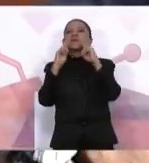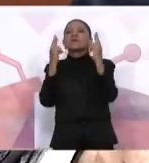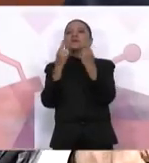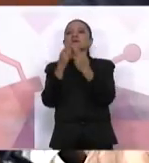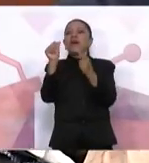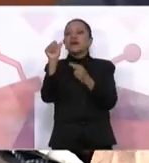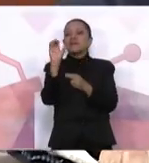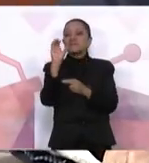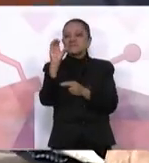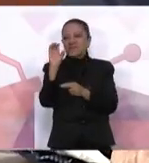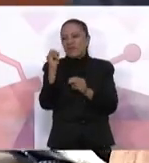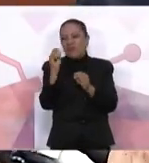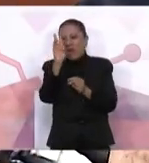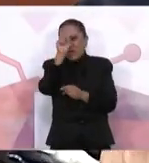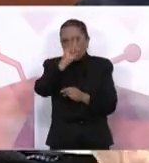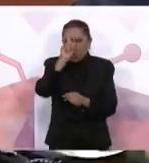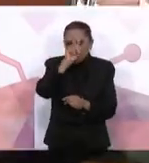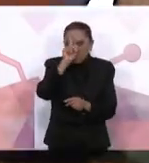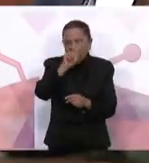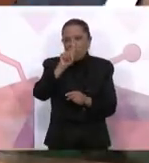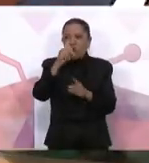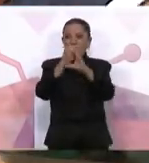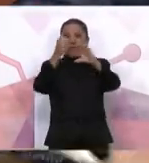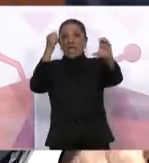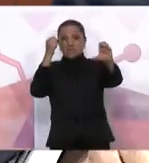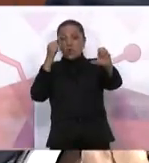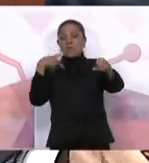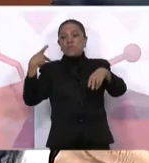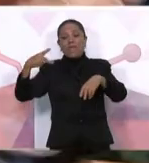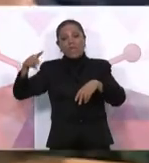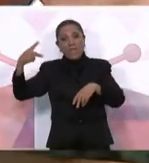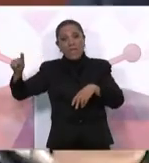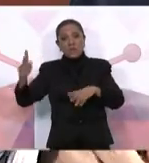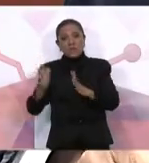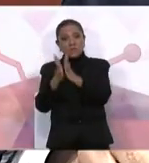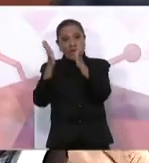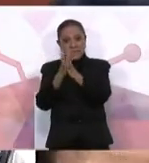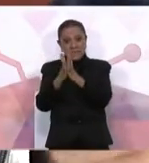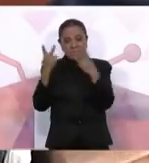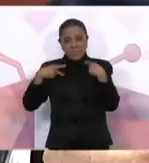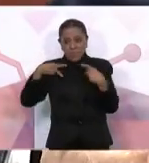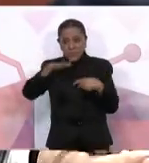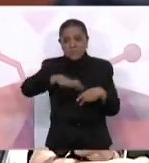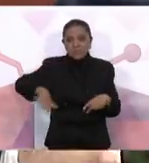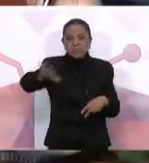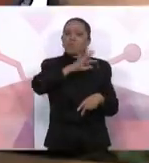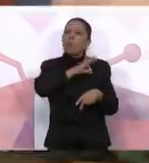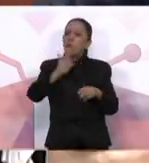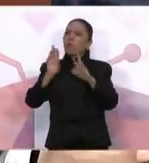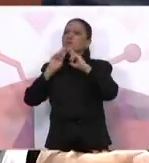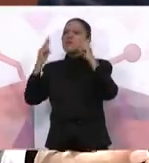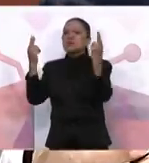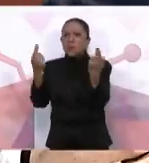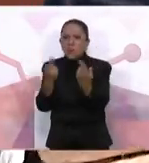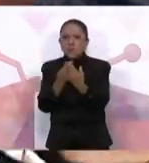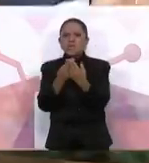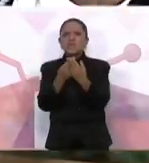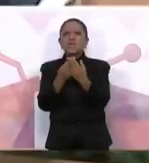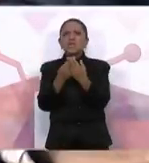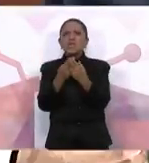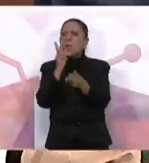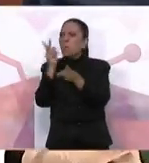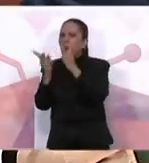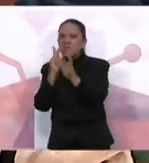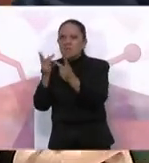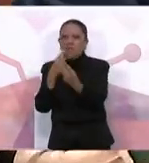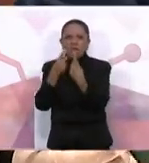ejemplo de participación de los ciudadanos en donde se puedan reunir y tomar acuerdos los transportistas los